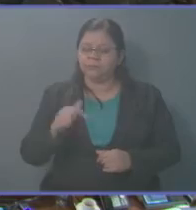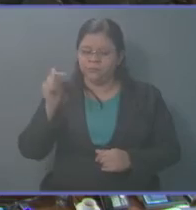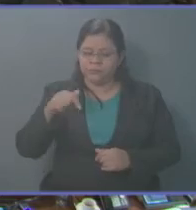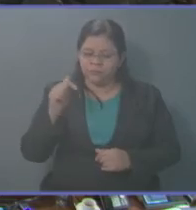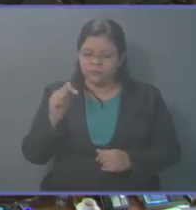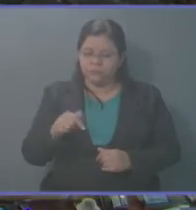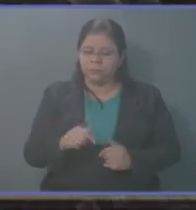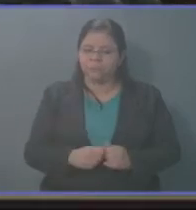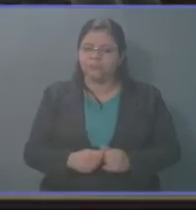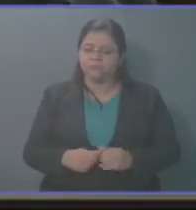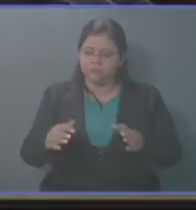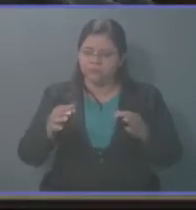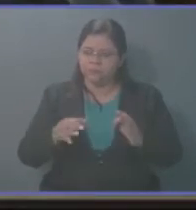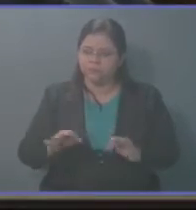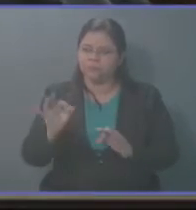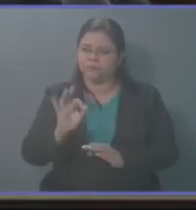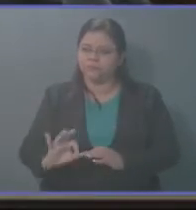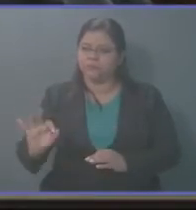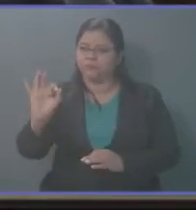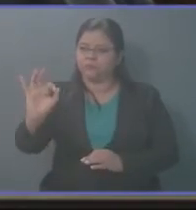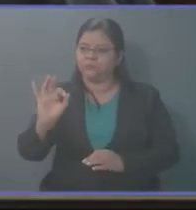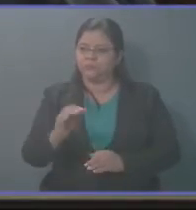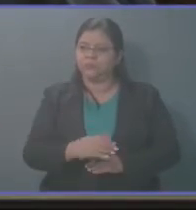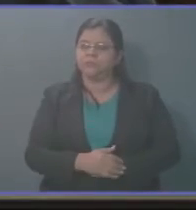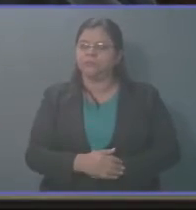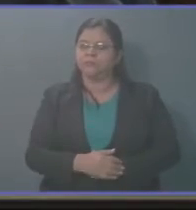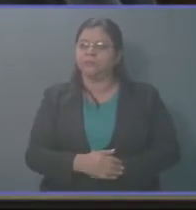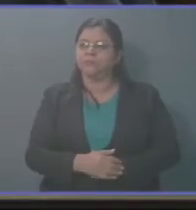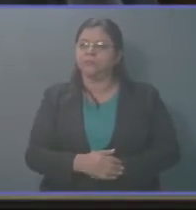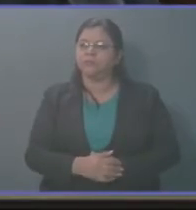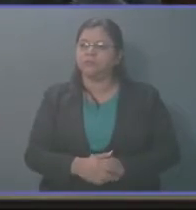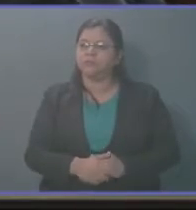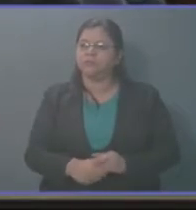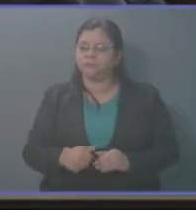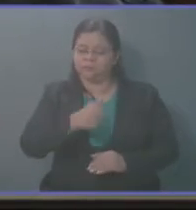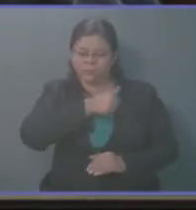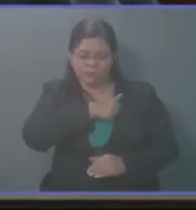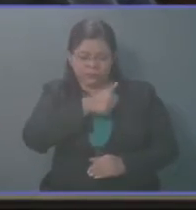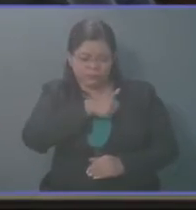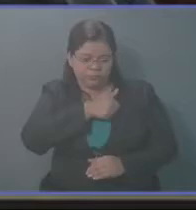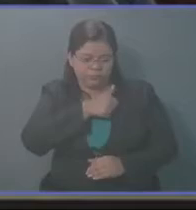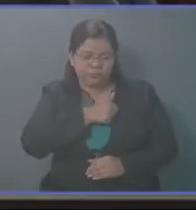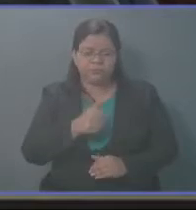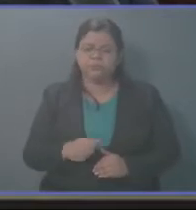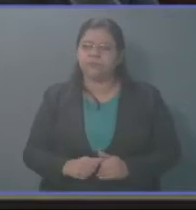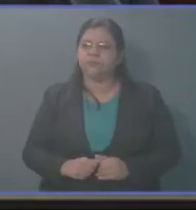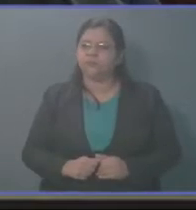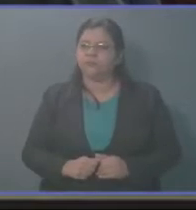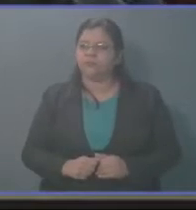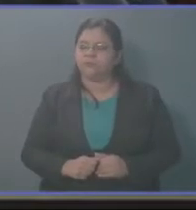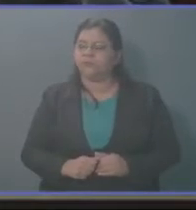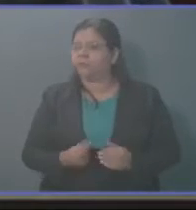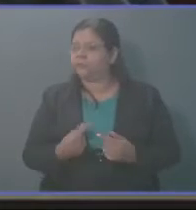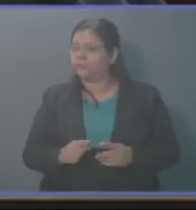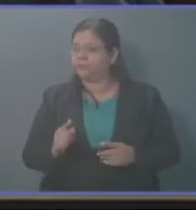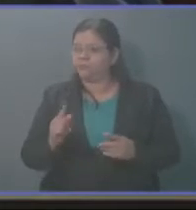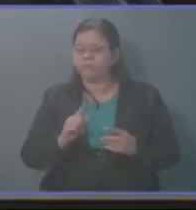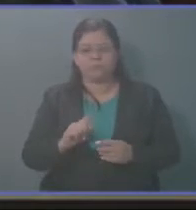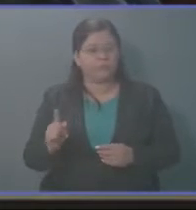que actuemos de la mejor manera, de una manera responsable, sin